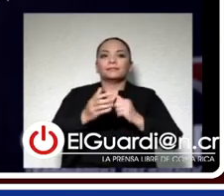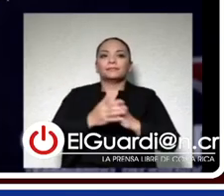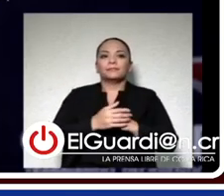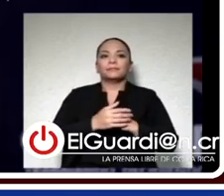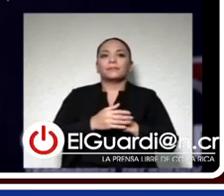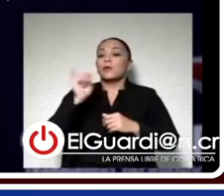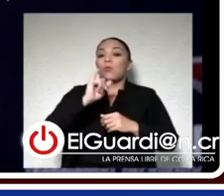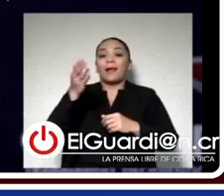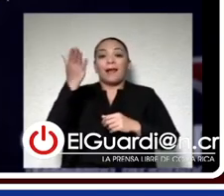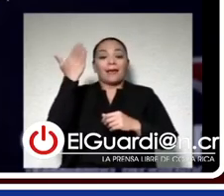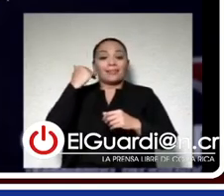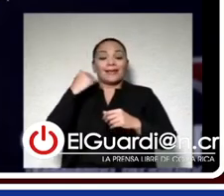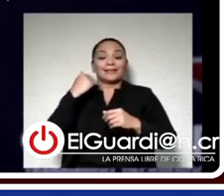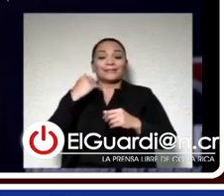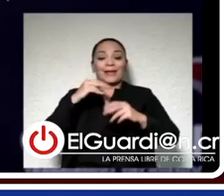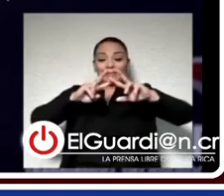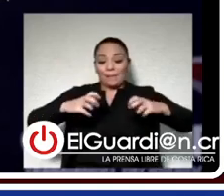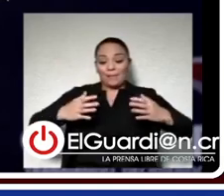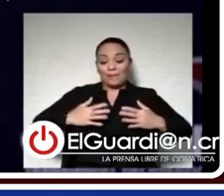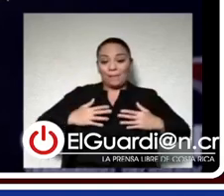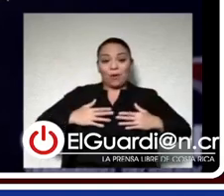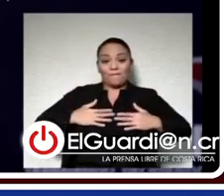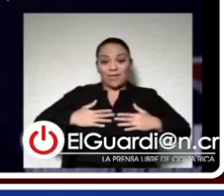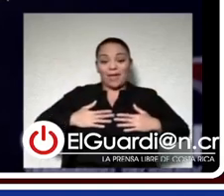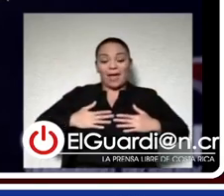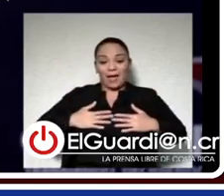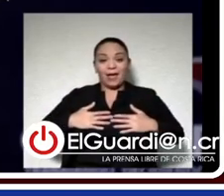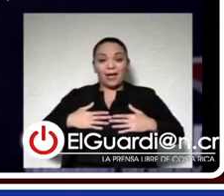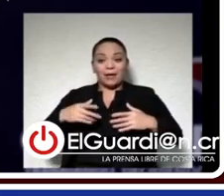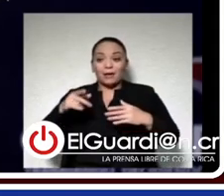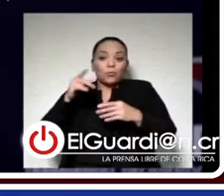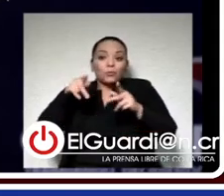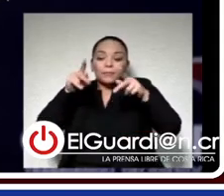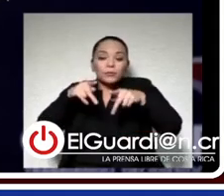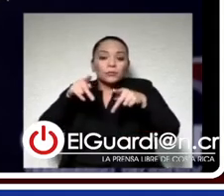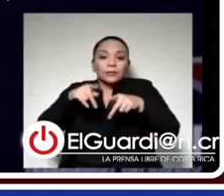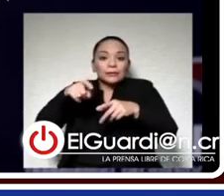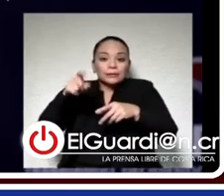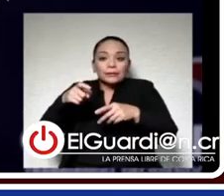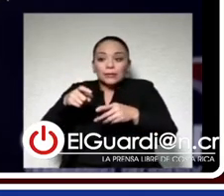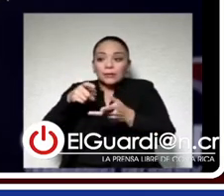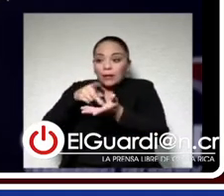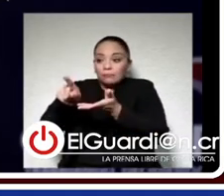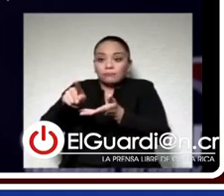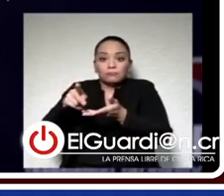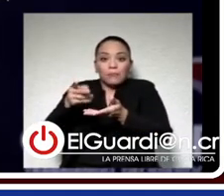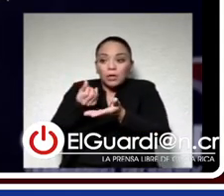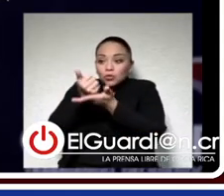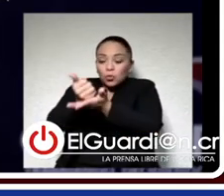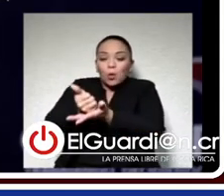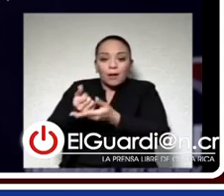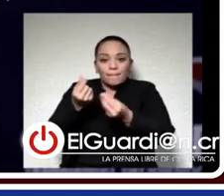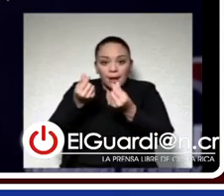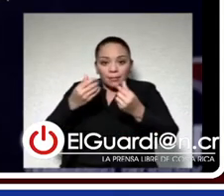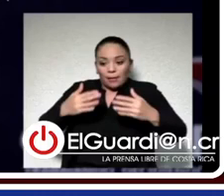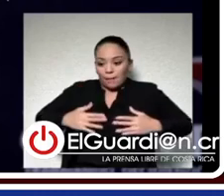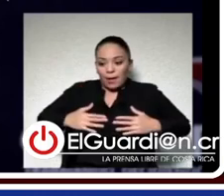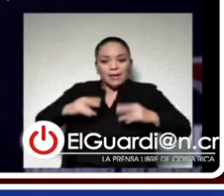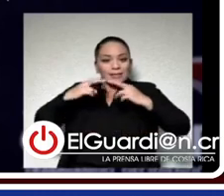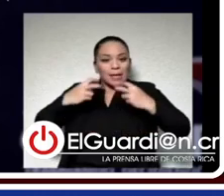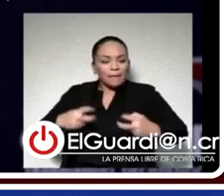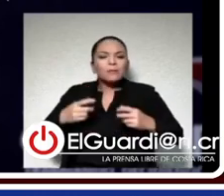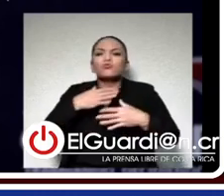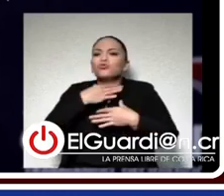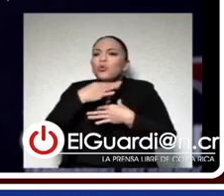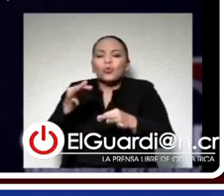mamografías, si una de esas señoras ocupa que yo le pague el taxi para irse a la mamografía o que le pague la mamografía, se lo voy a pagar en mi plata, no le tengo que dar cuentas a nadie, si hago